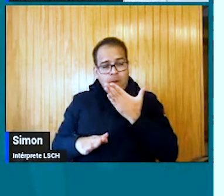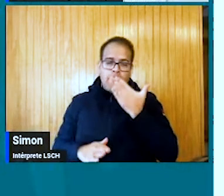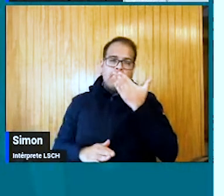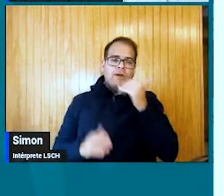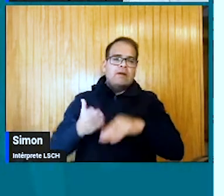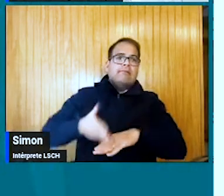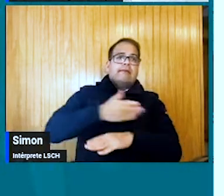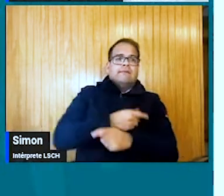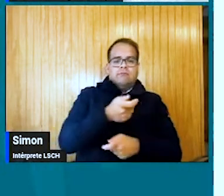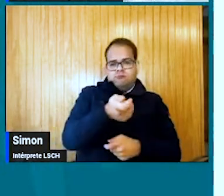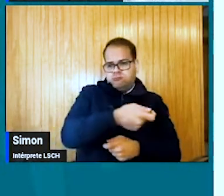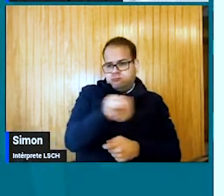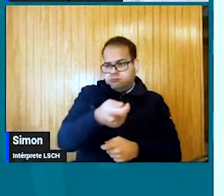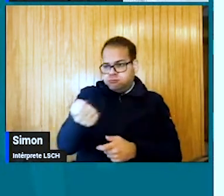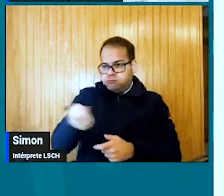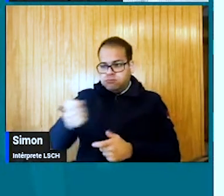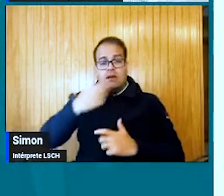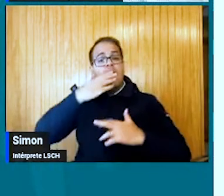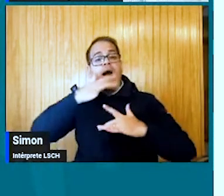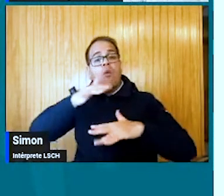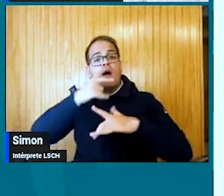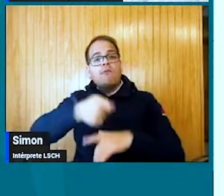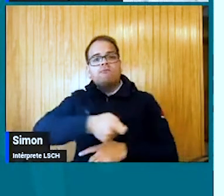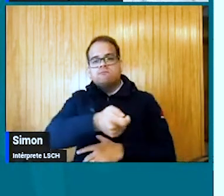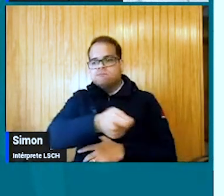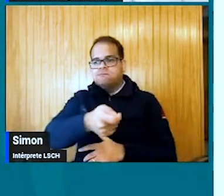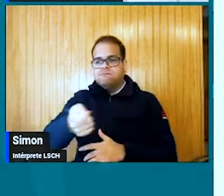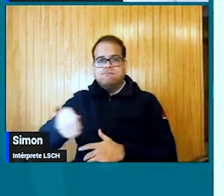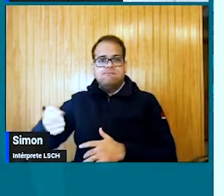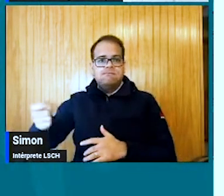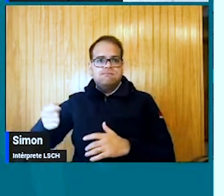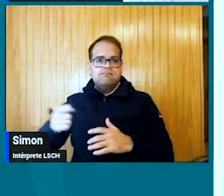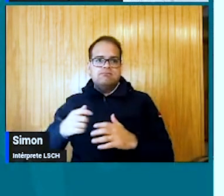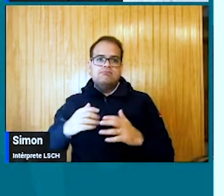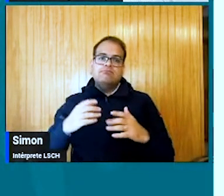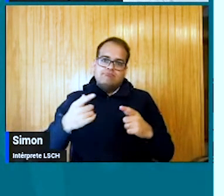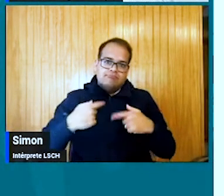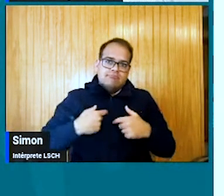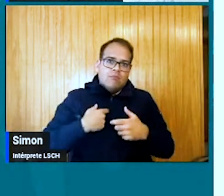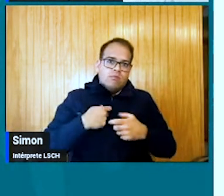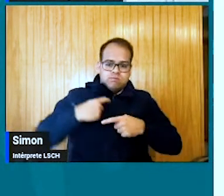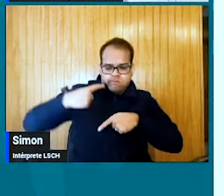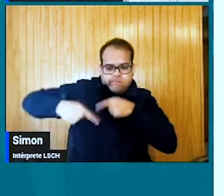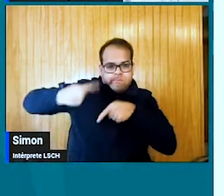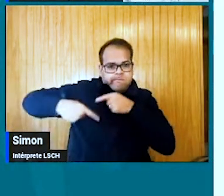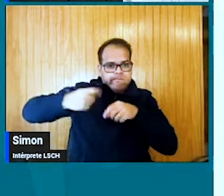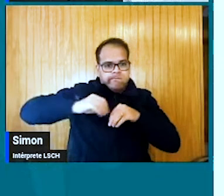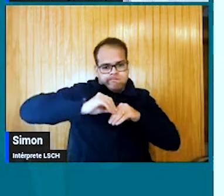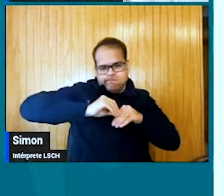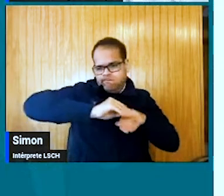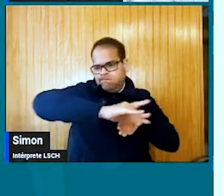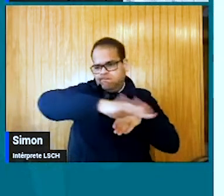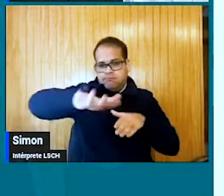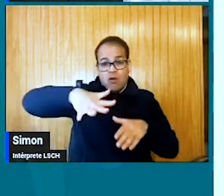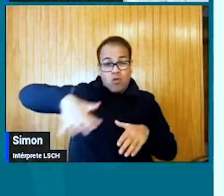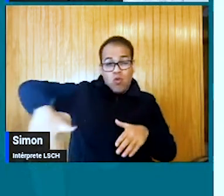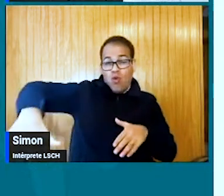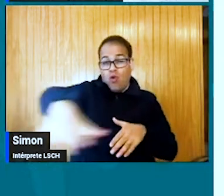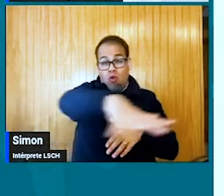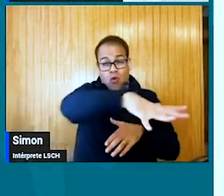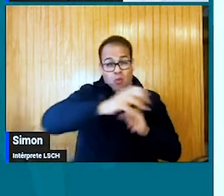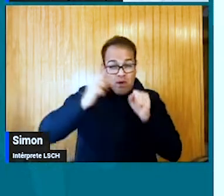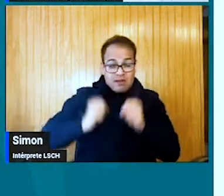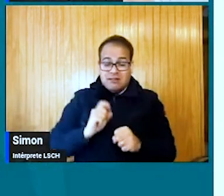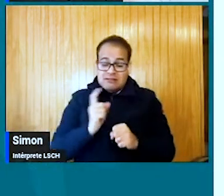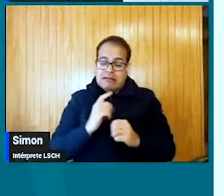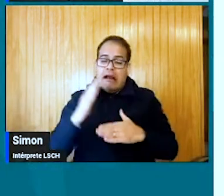ojalá, ya que probablemente no tengamos la capacidad de bomba para todos los sectores.